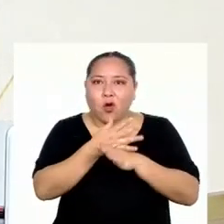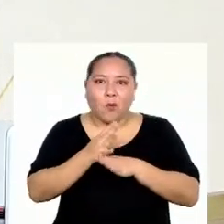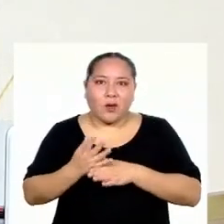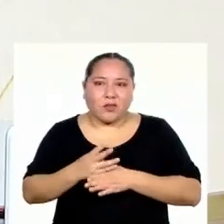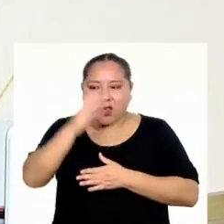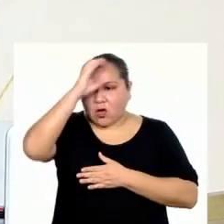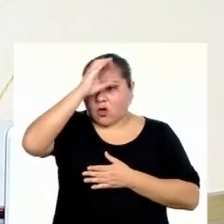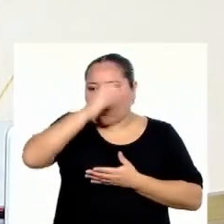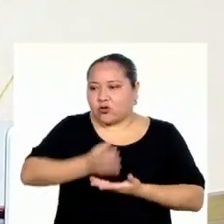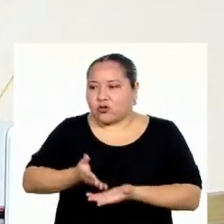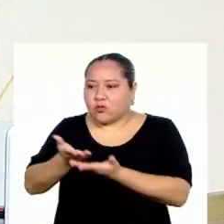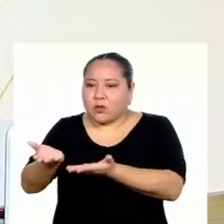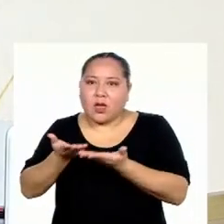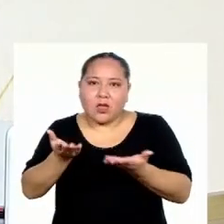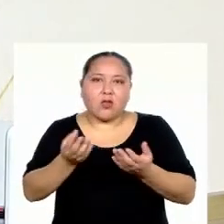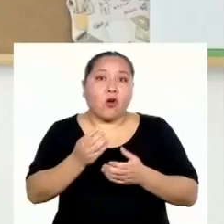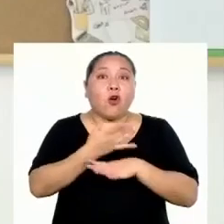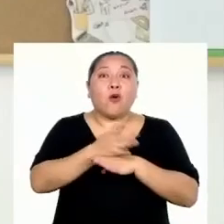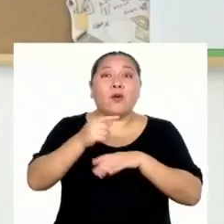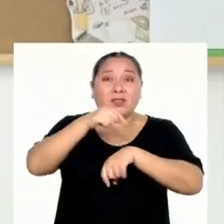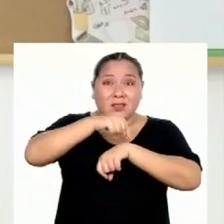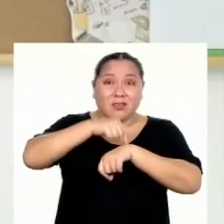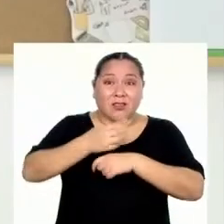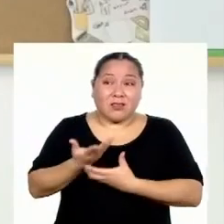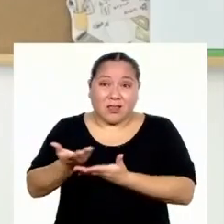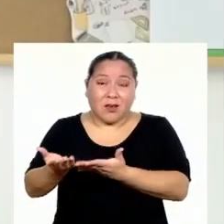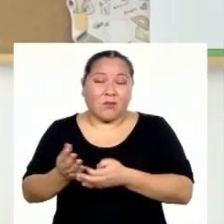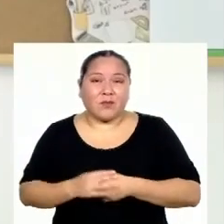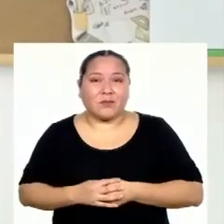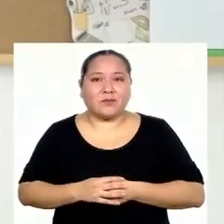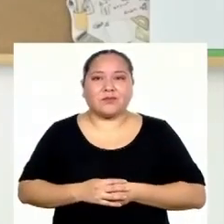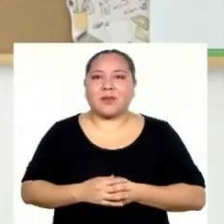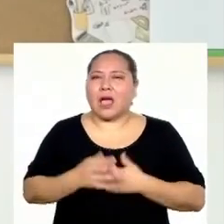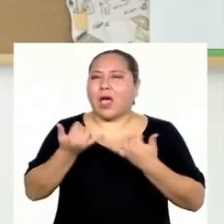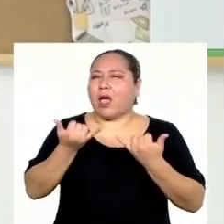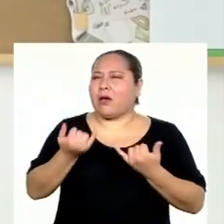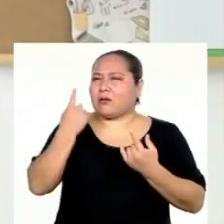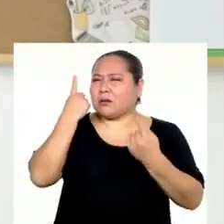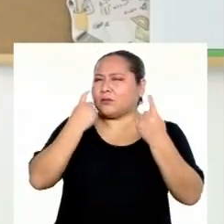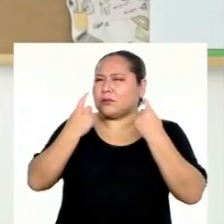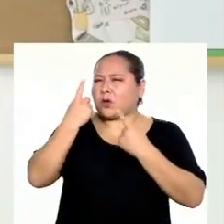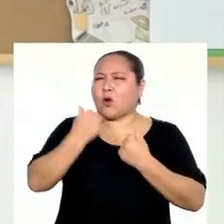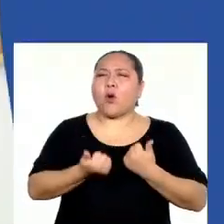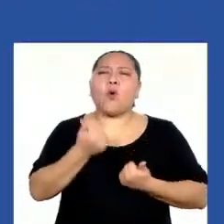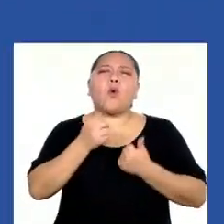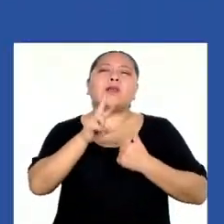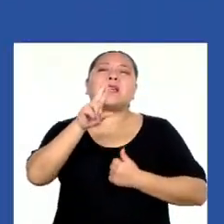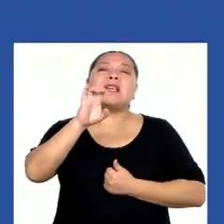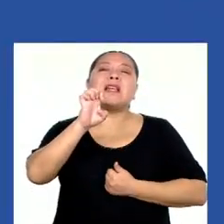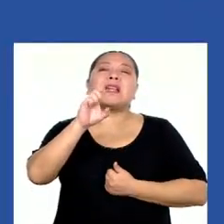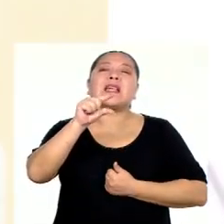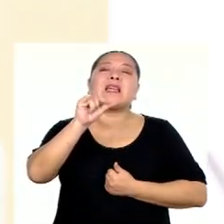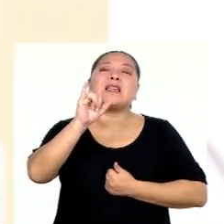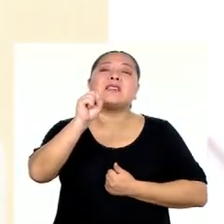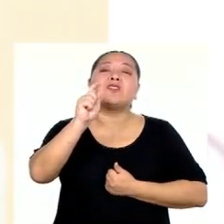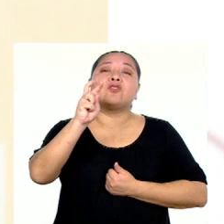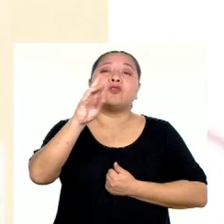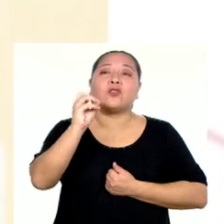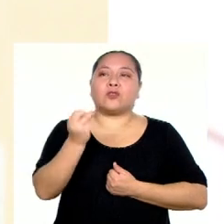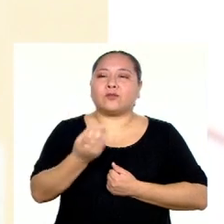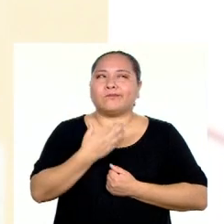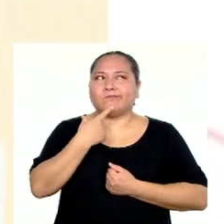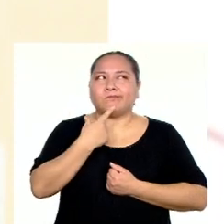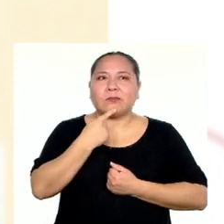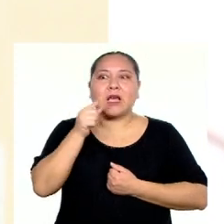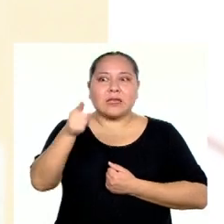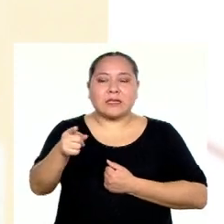nuestros conocimientos y nuestro tiempo también. Ahora nos toca preguntarnos, ¿qué registro usaremos? Como está